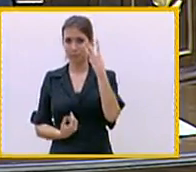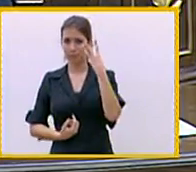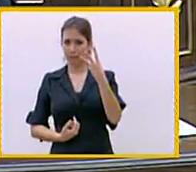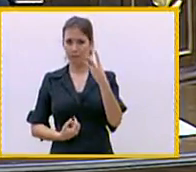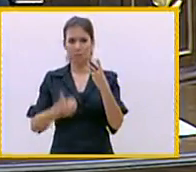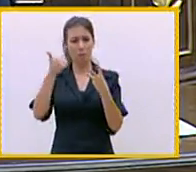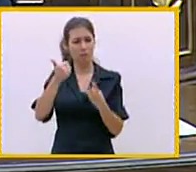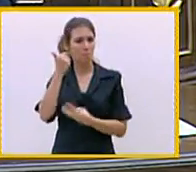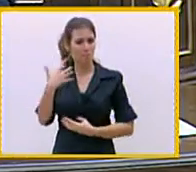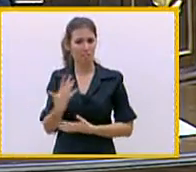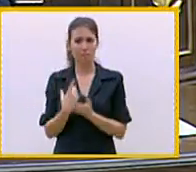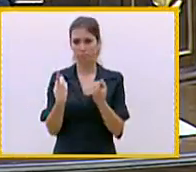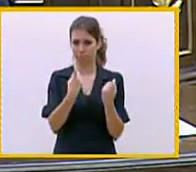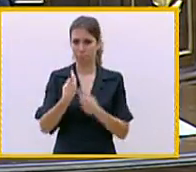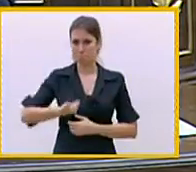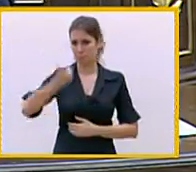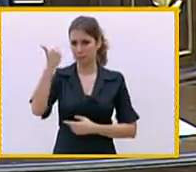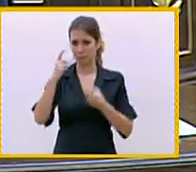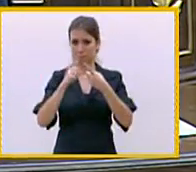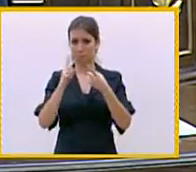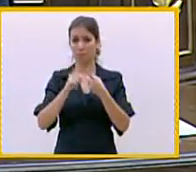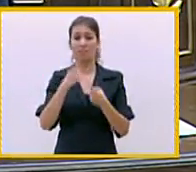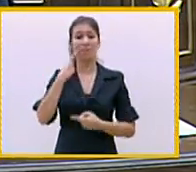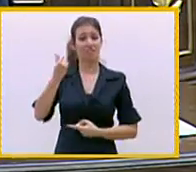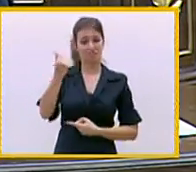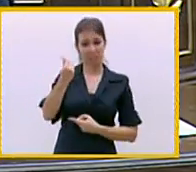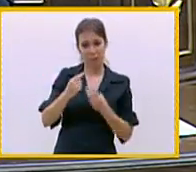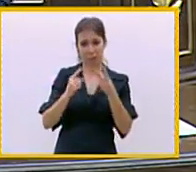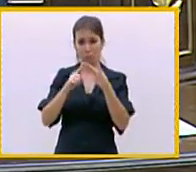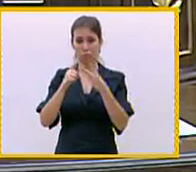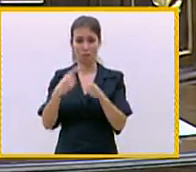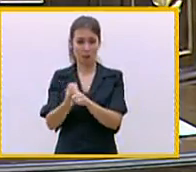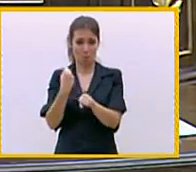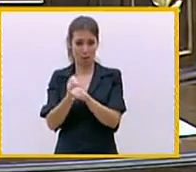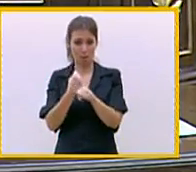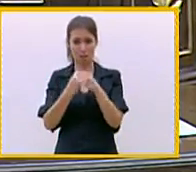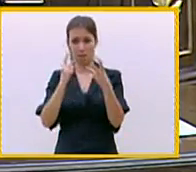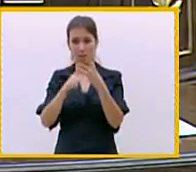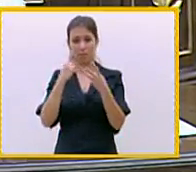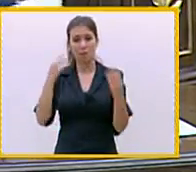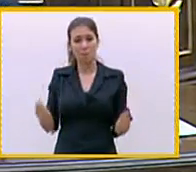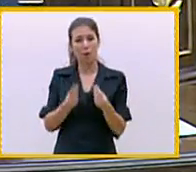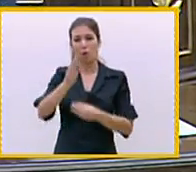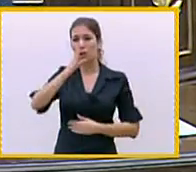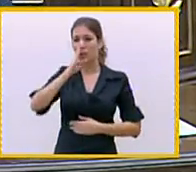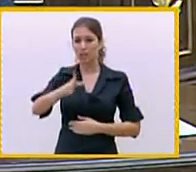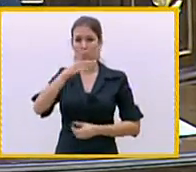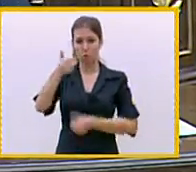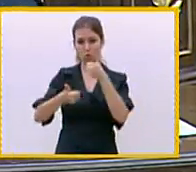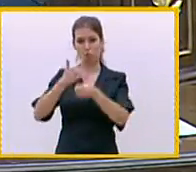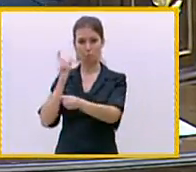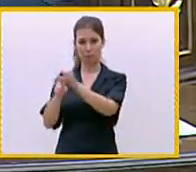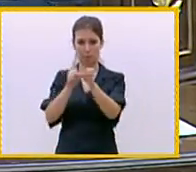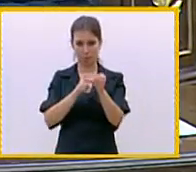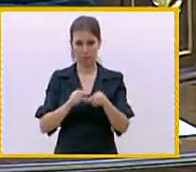resultaban más necesarias: el sector financiero, el marco laboral y la mejora directa de la competitividad.